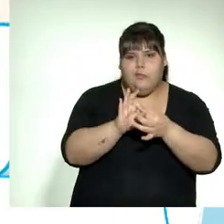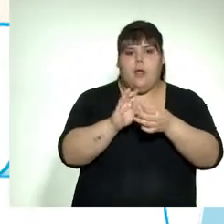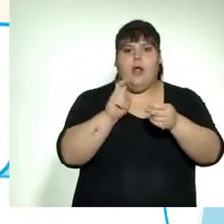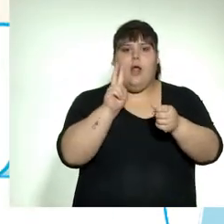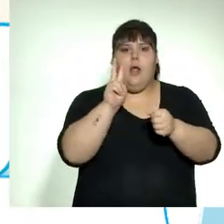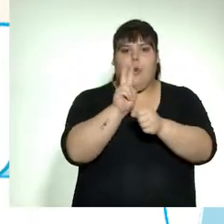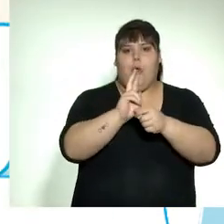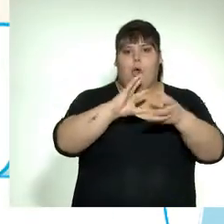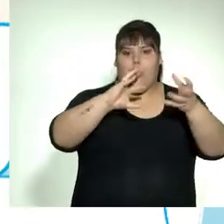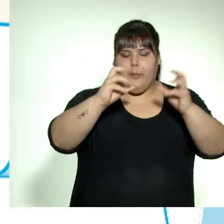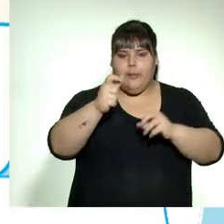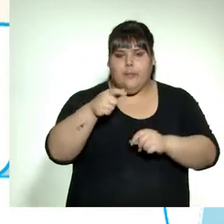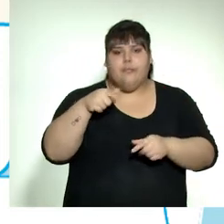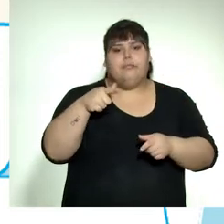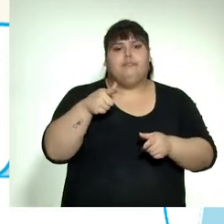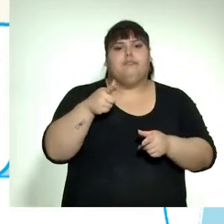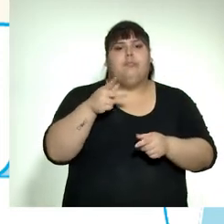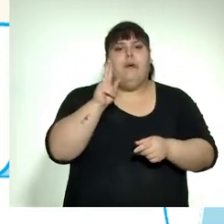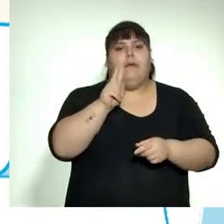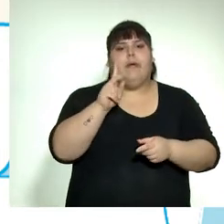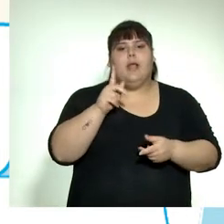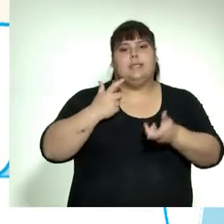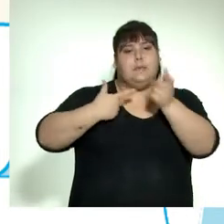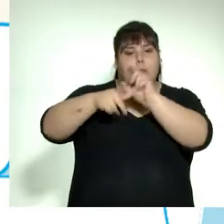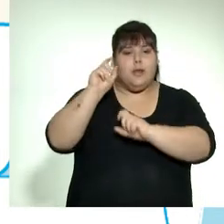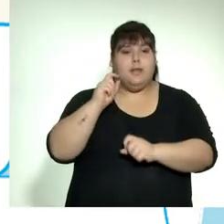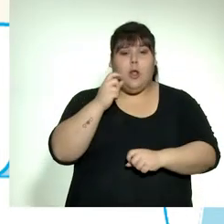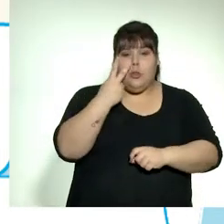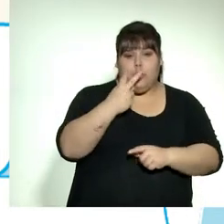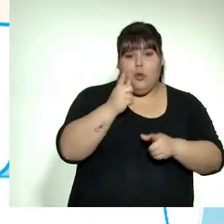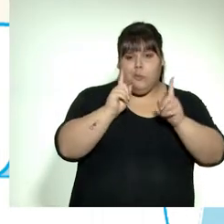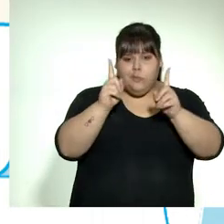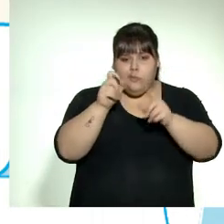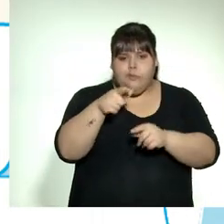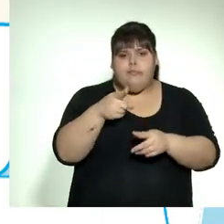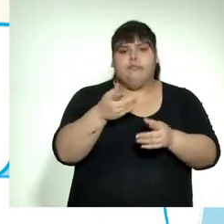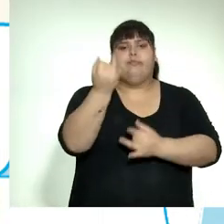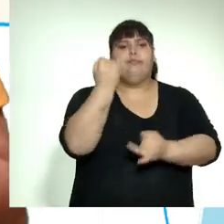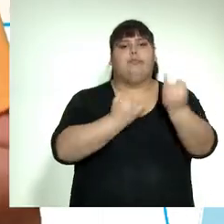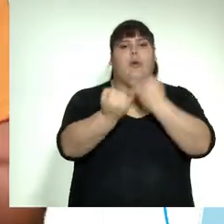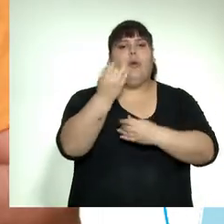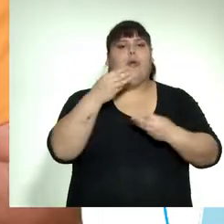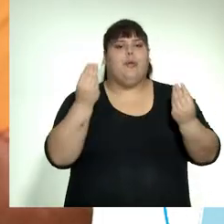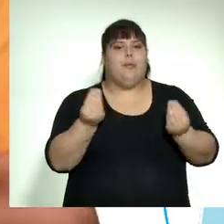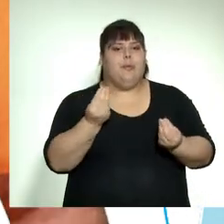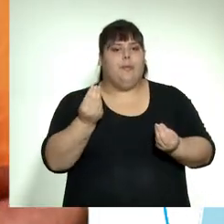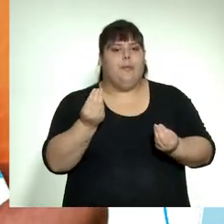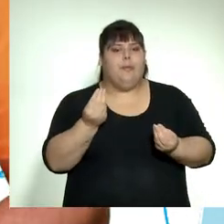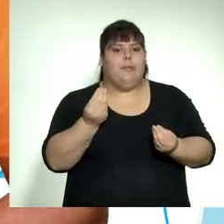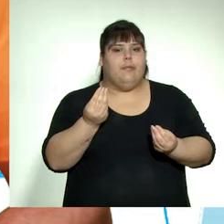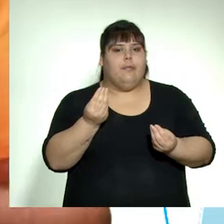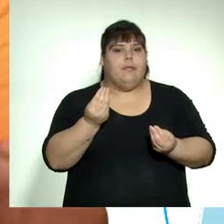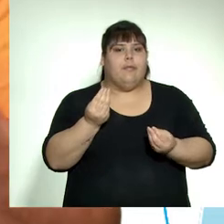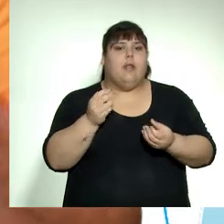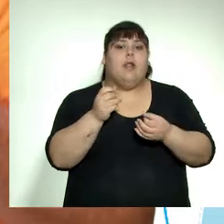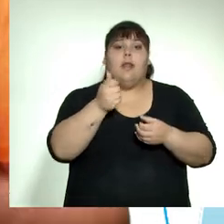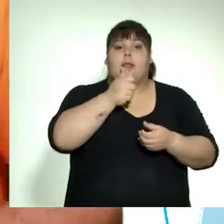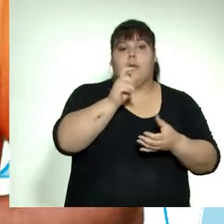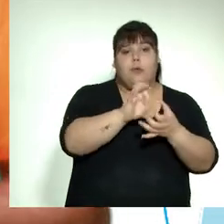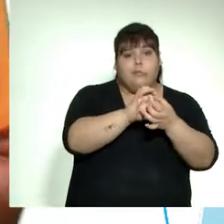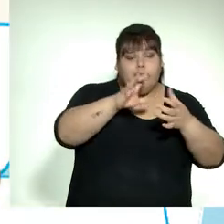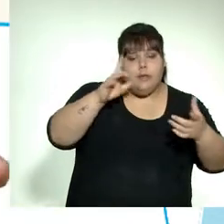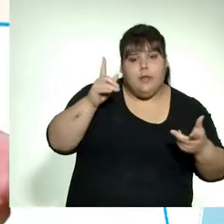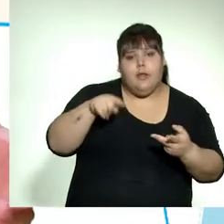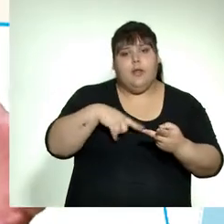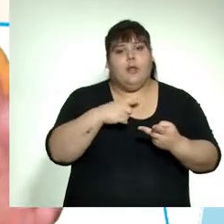estar hablando acerca de la docencia ambiental. Vamos a compartir la experiencia de un par de docentes que nos van a estar